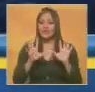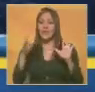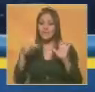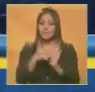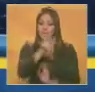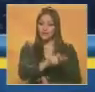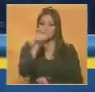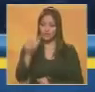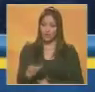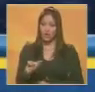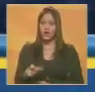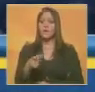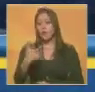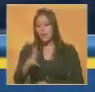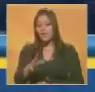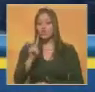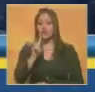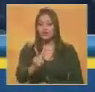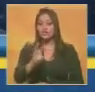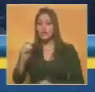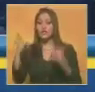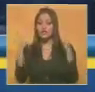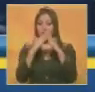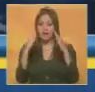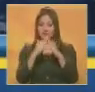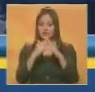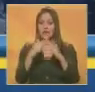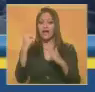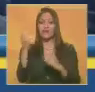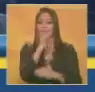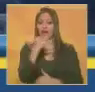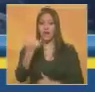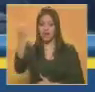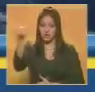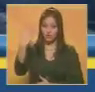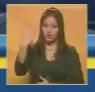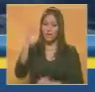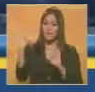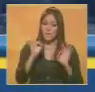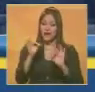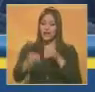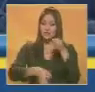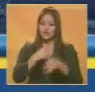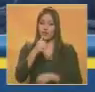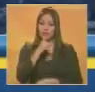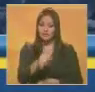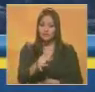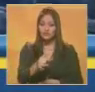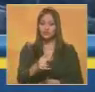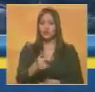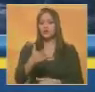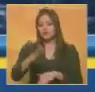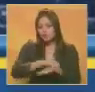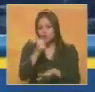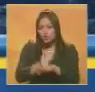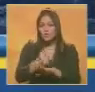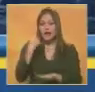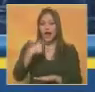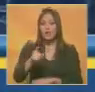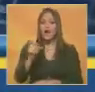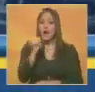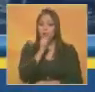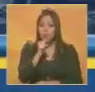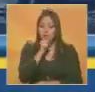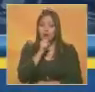10.000 personas y alrededor de 200 hogares carecen de suministro eléctrico. Informes preliminares revelaron que el siniestro fue causado por un anciano